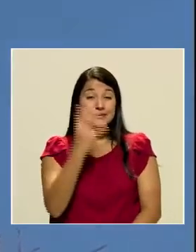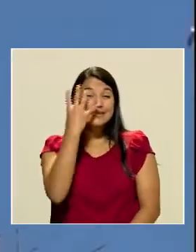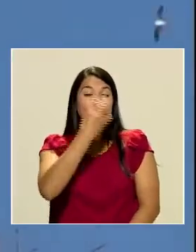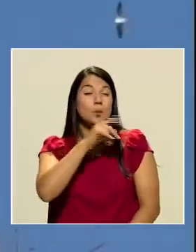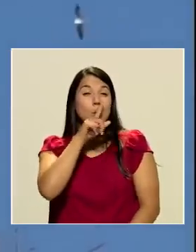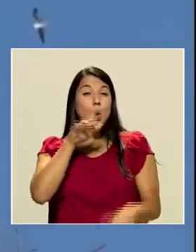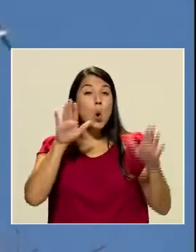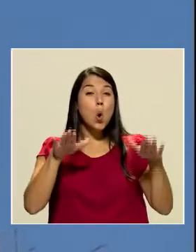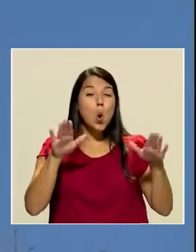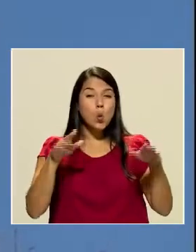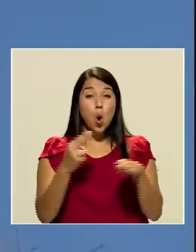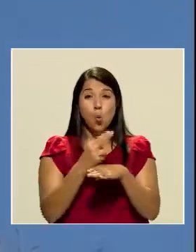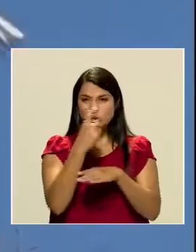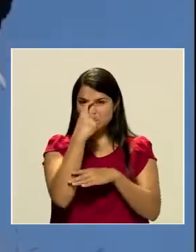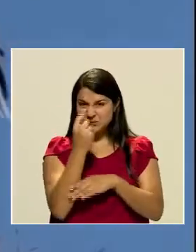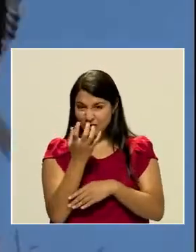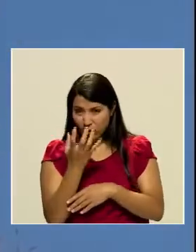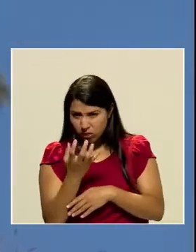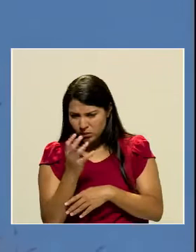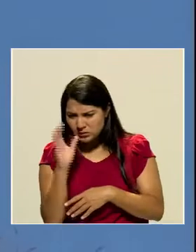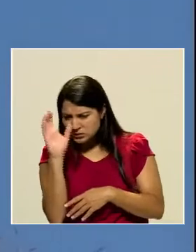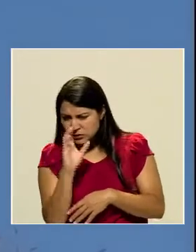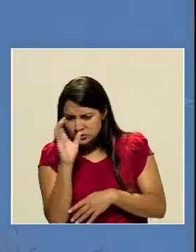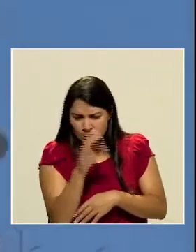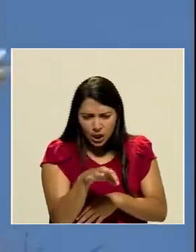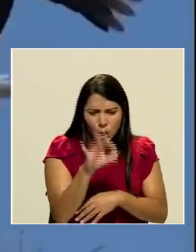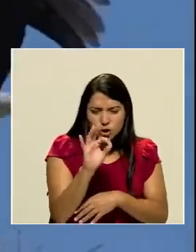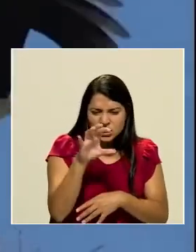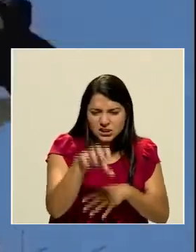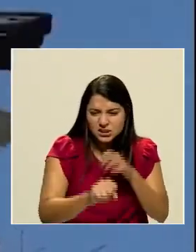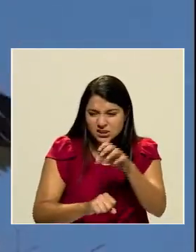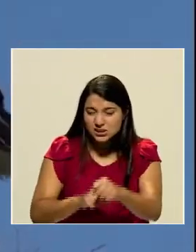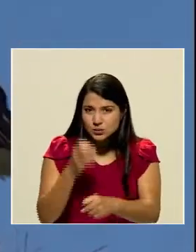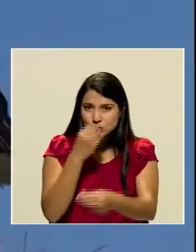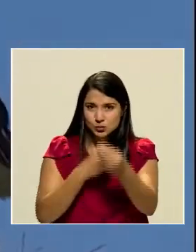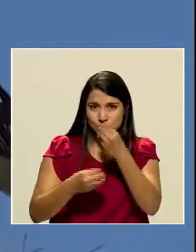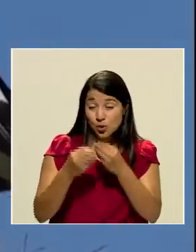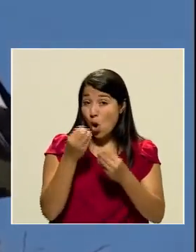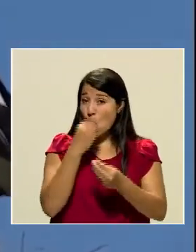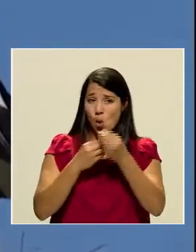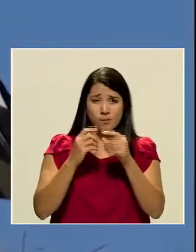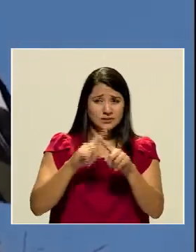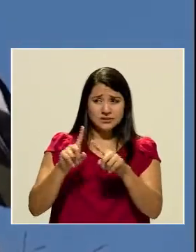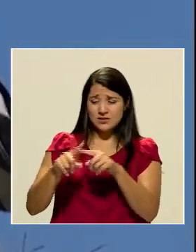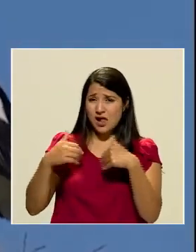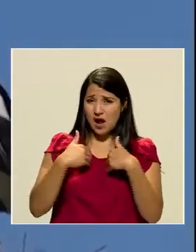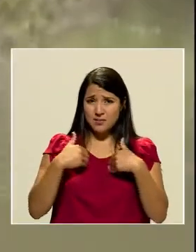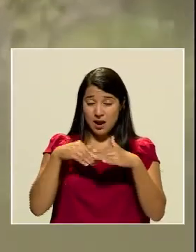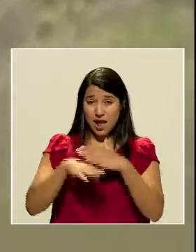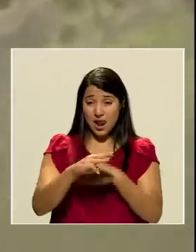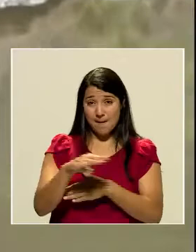hermosa ave usa su pesado pico para encontrar y atrapar a sus presas. Se alimenta de todo tipo de animales